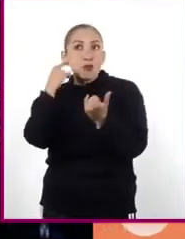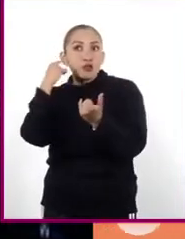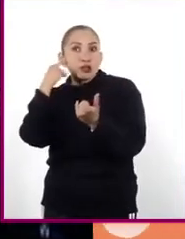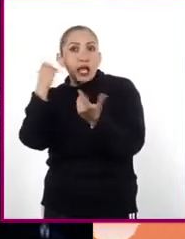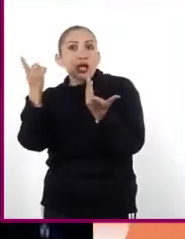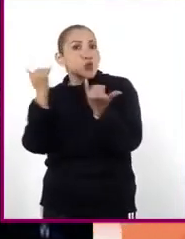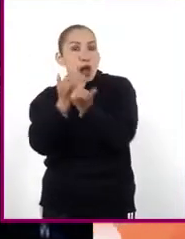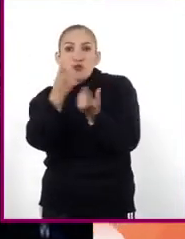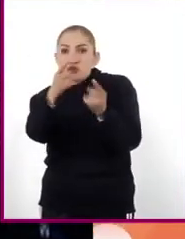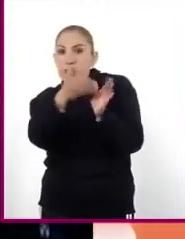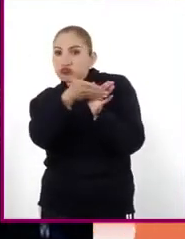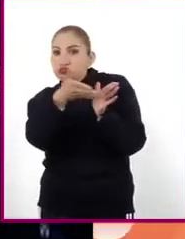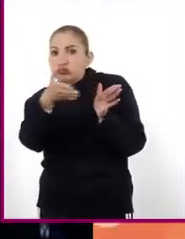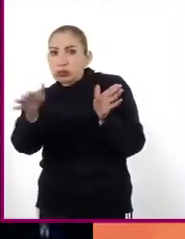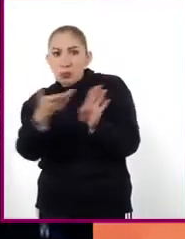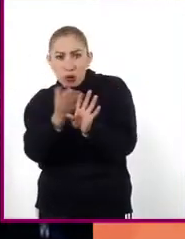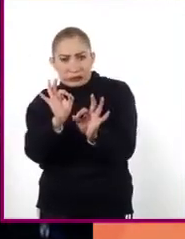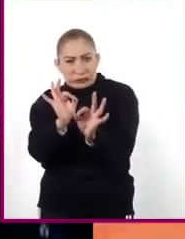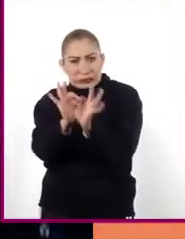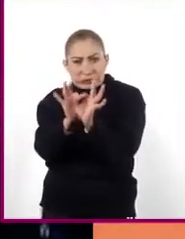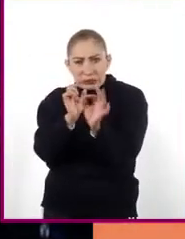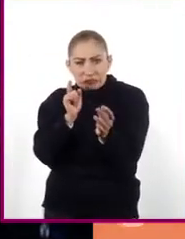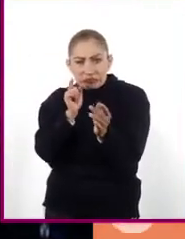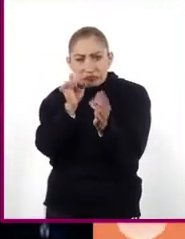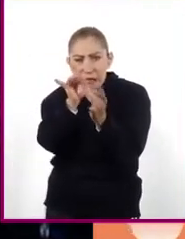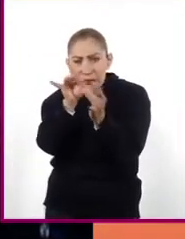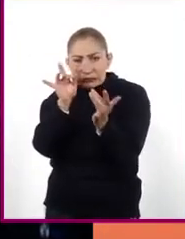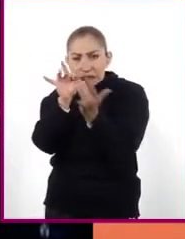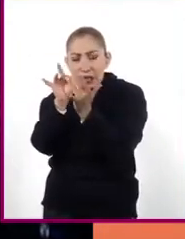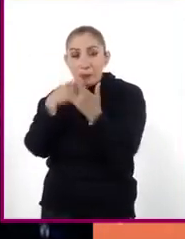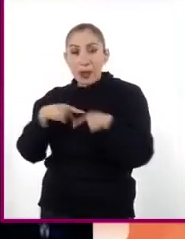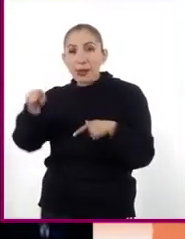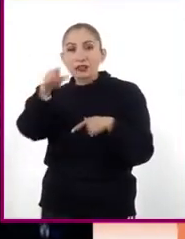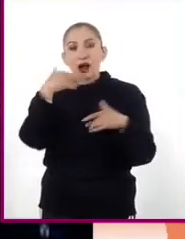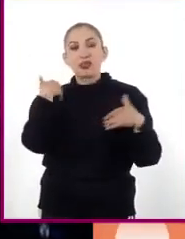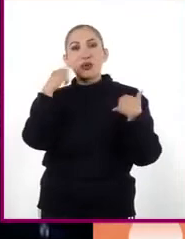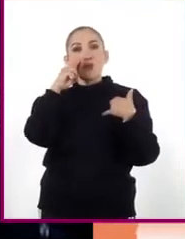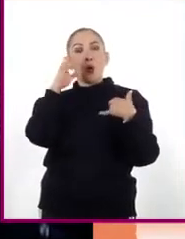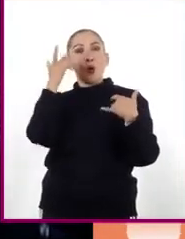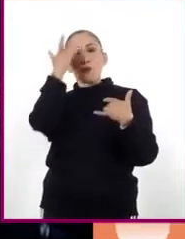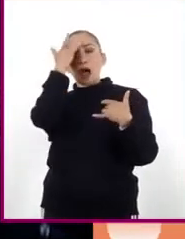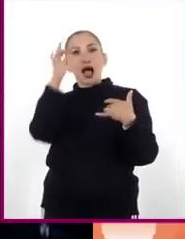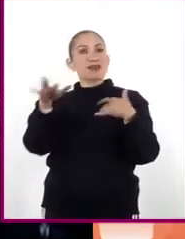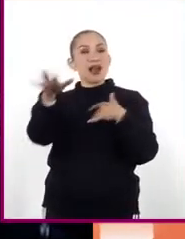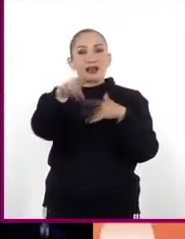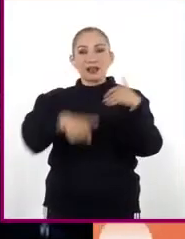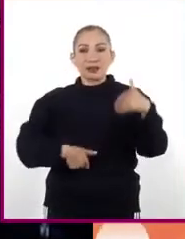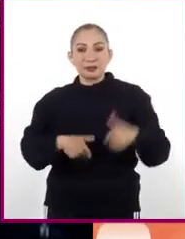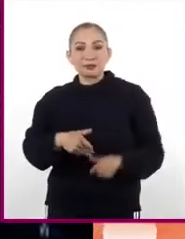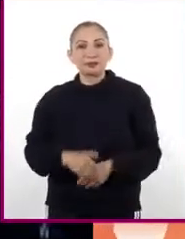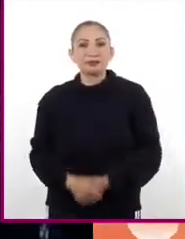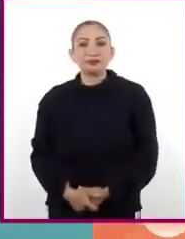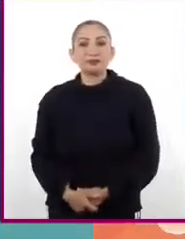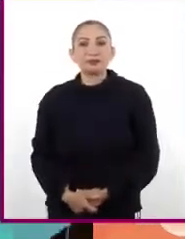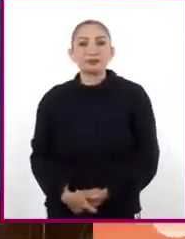audio. Entonces tienes que ser muy preciso en eso para que realmente el público disfrute de una magia del teatro.